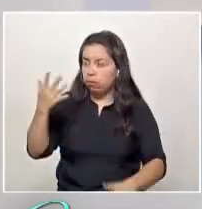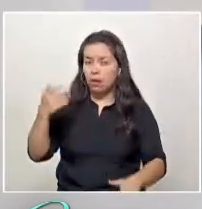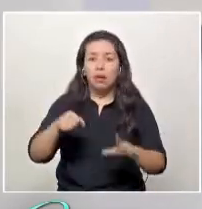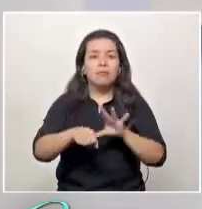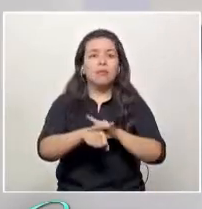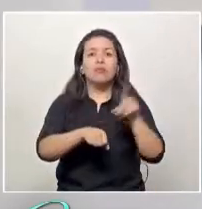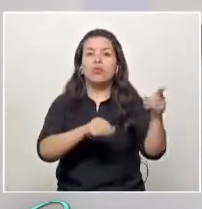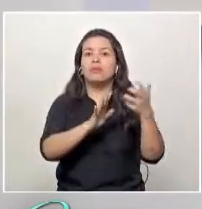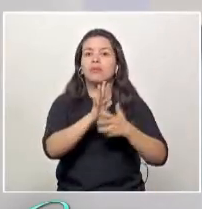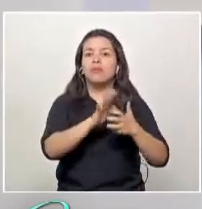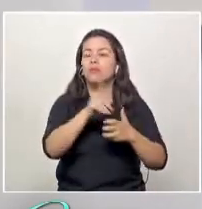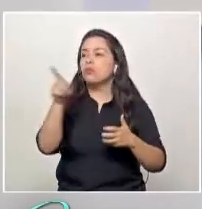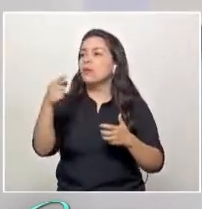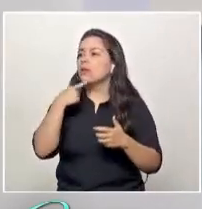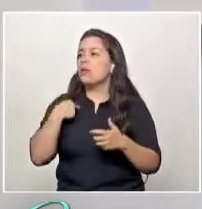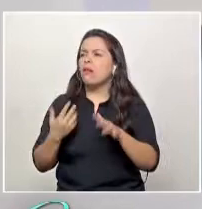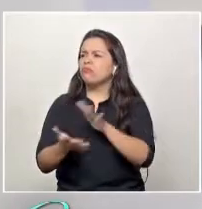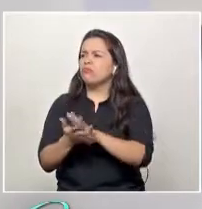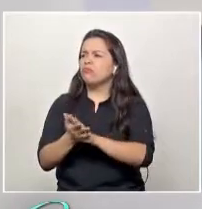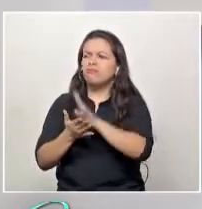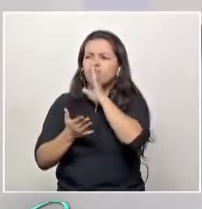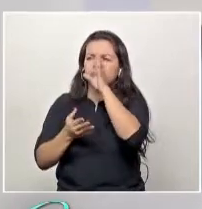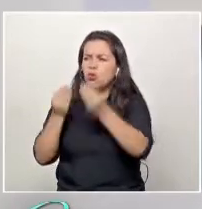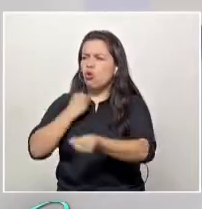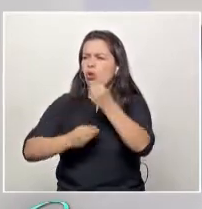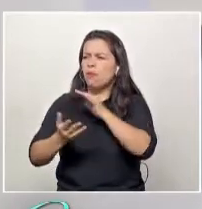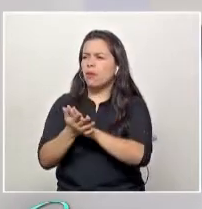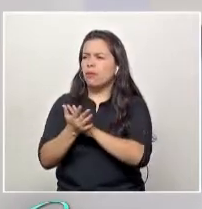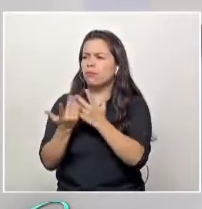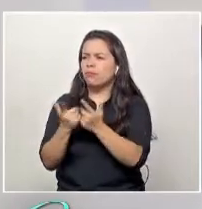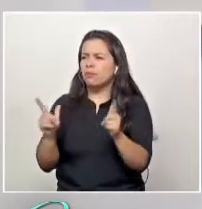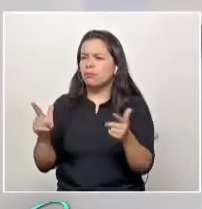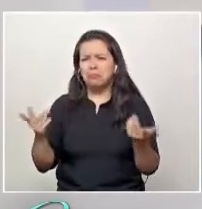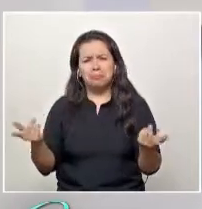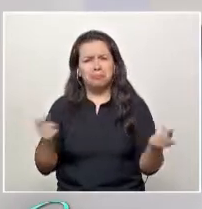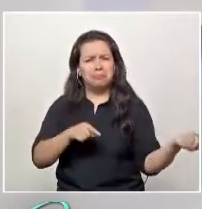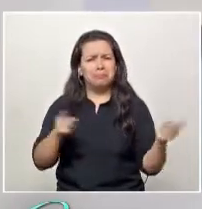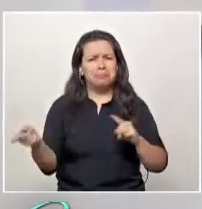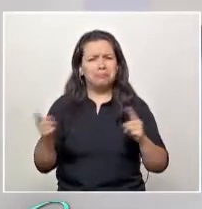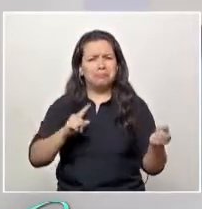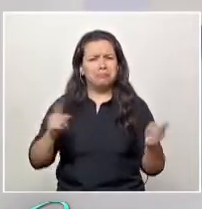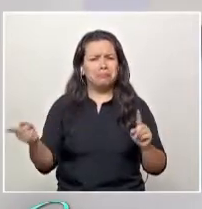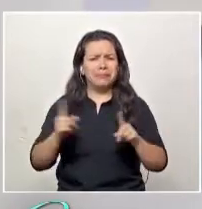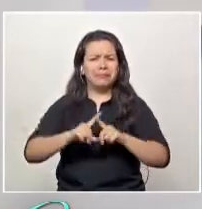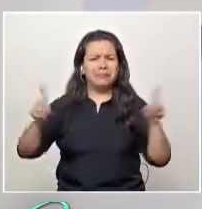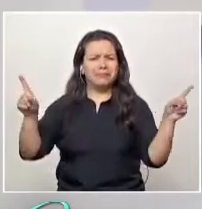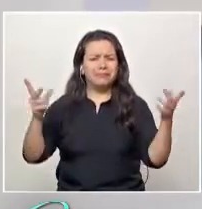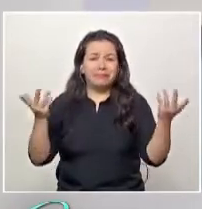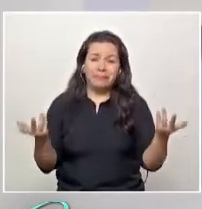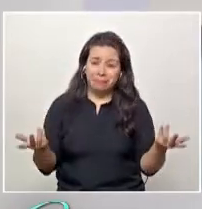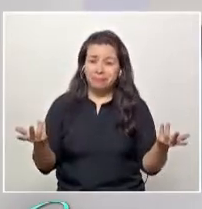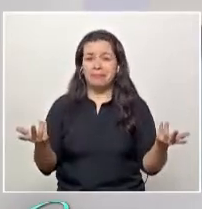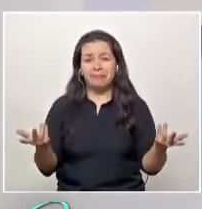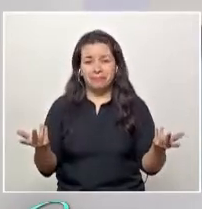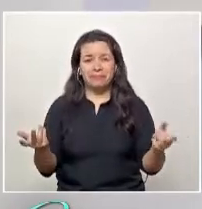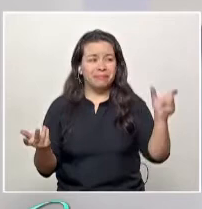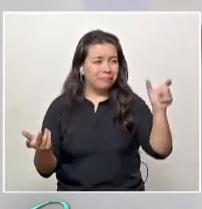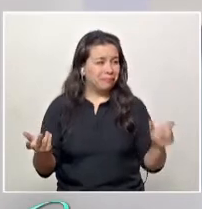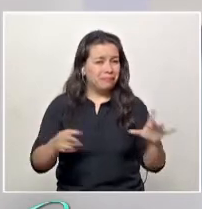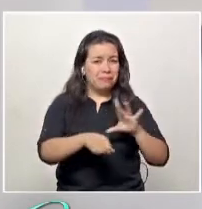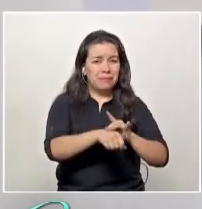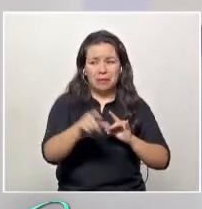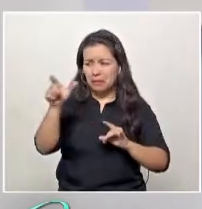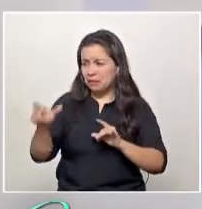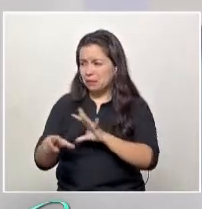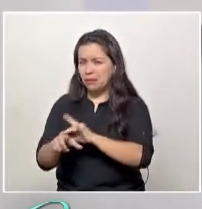mismo diagnóstico y le dijeron, acostúmbrese y ya, y coma lo que quiera. Entonces mire que no todo el mundo tiene o maneja o tiene